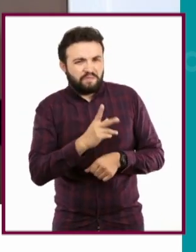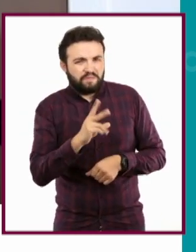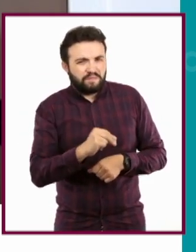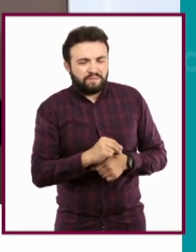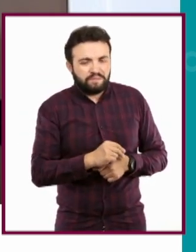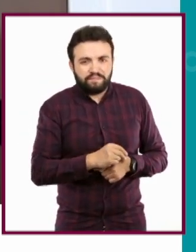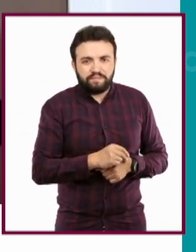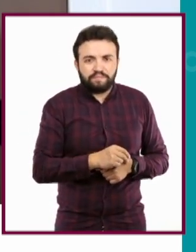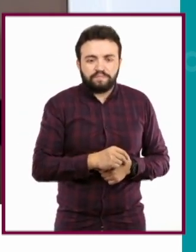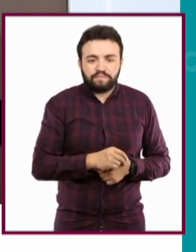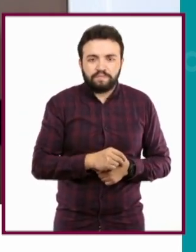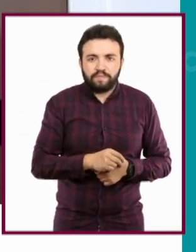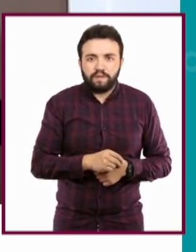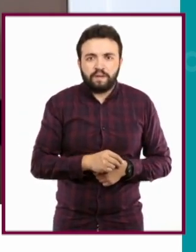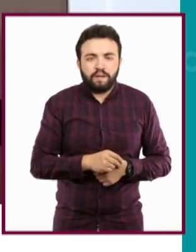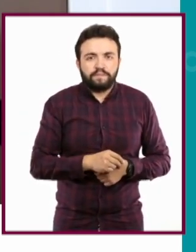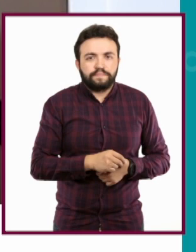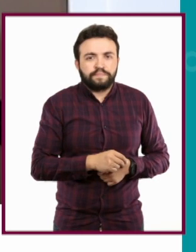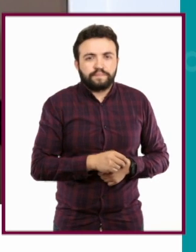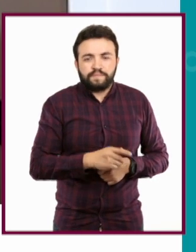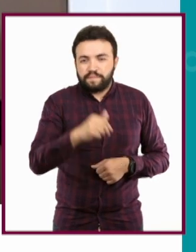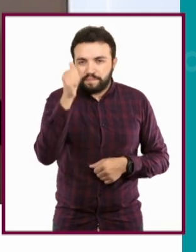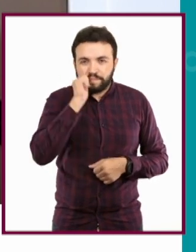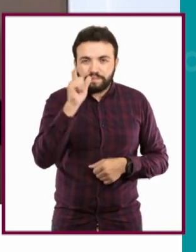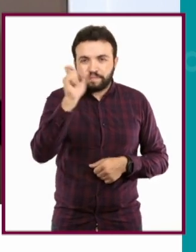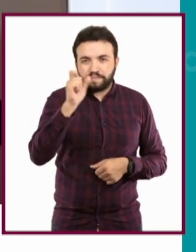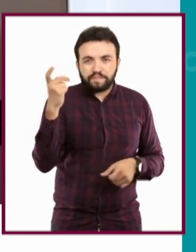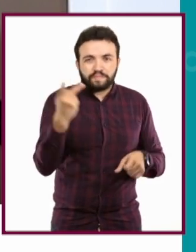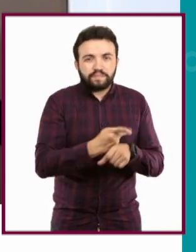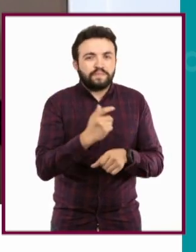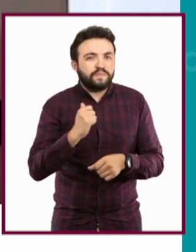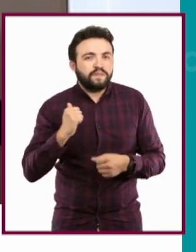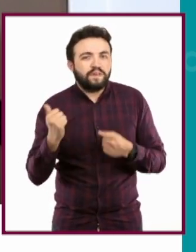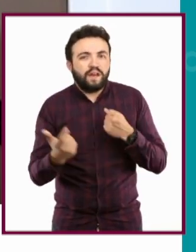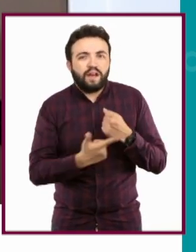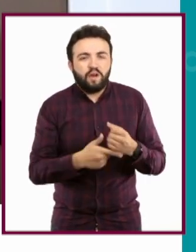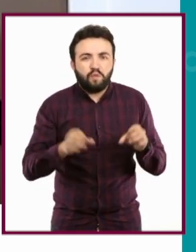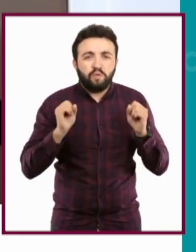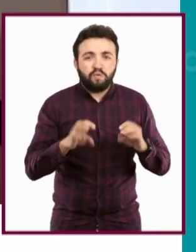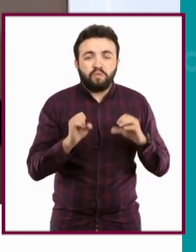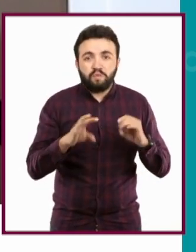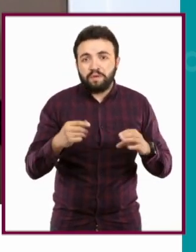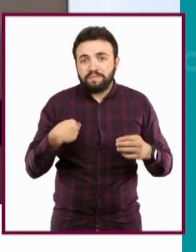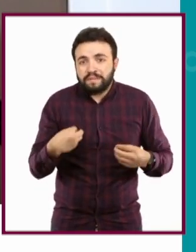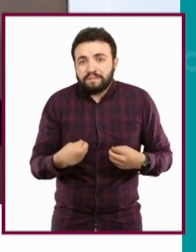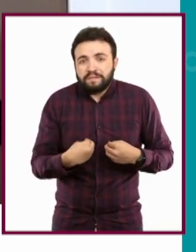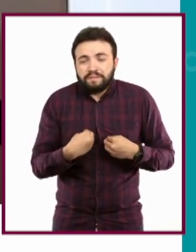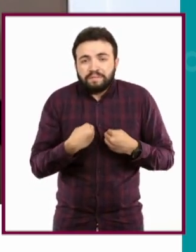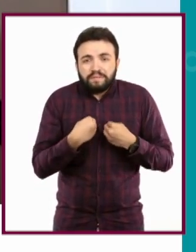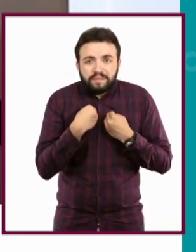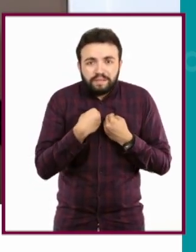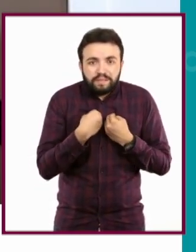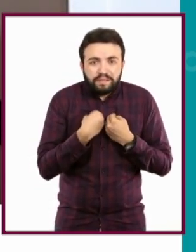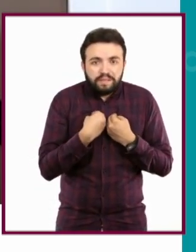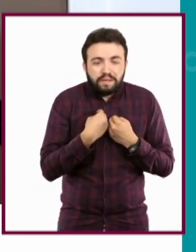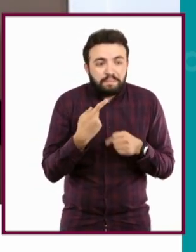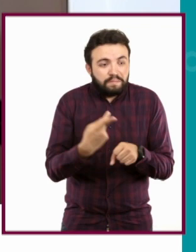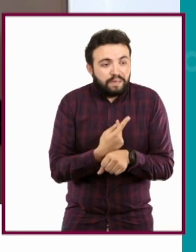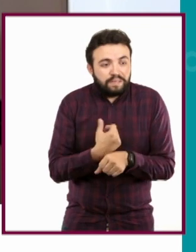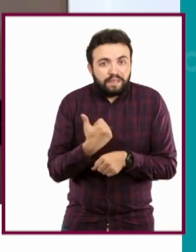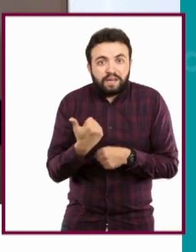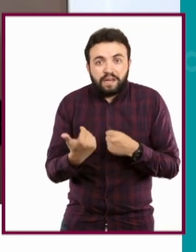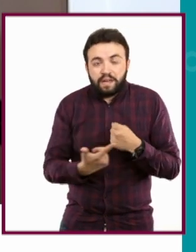es. Siempre que suceden cosas dolorosas en nuestras vidas, ahí mismo,